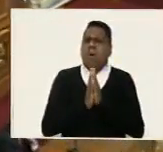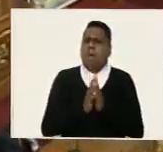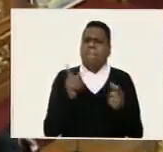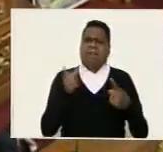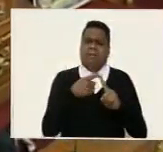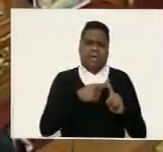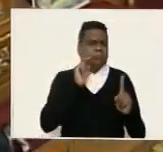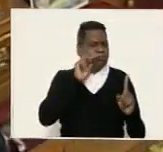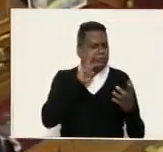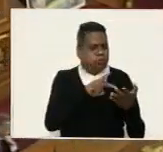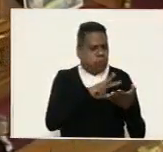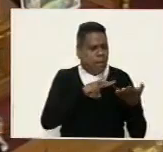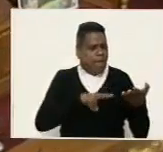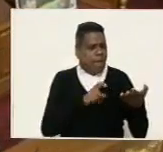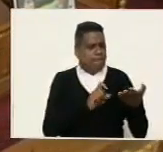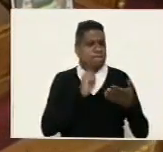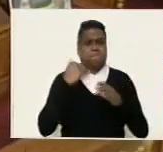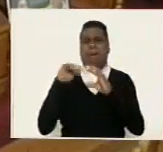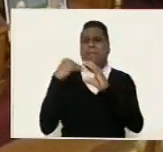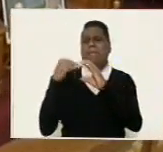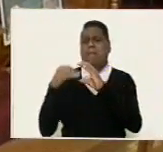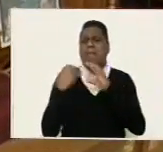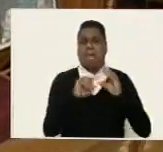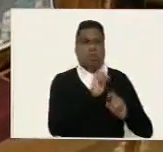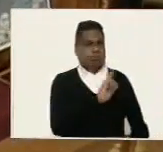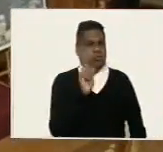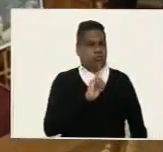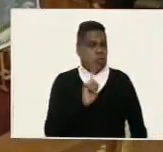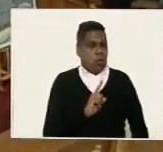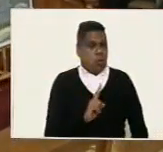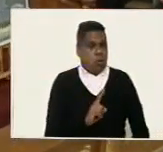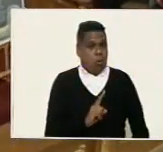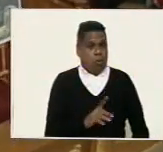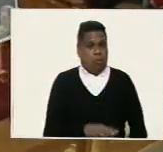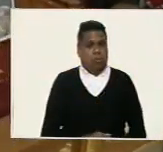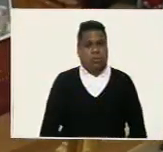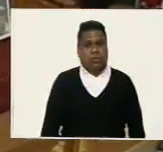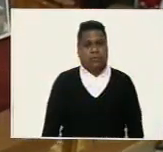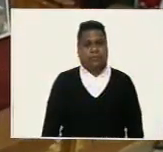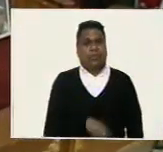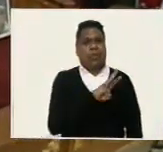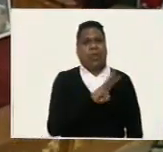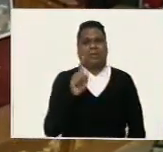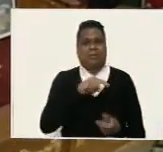y que no se deje llevar por lo que publican esas transnacionales.